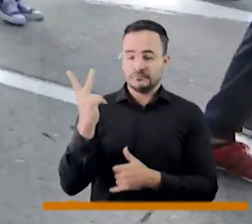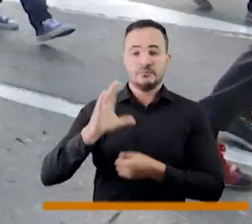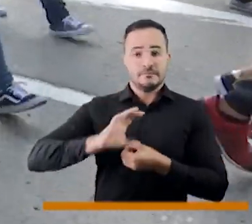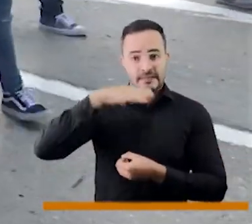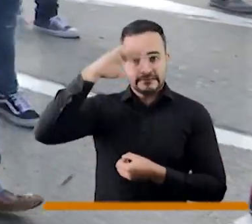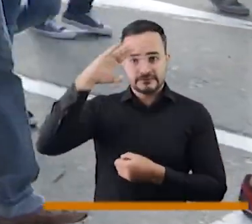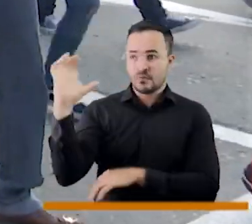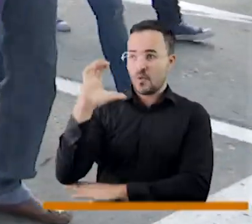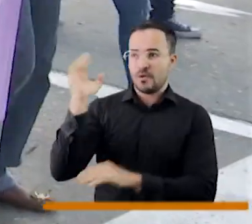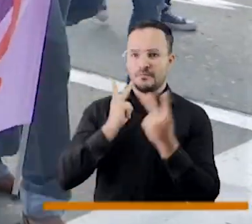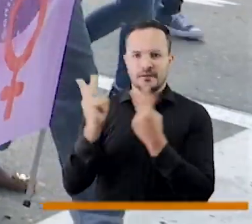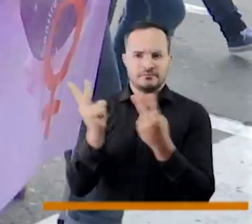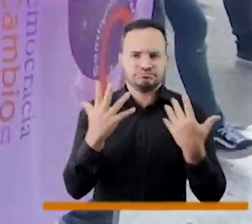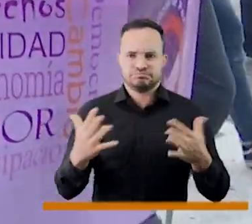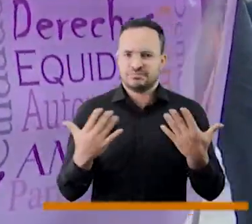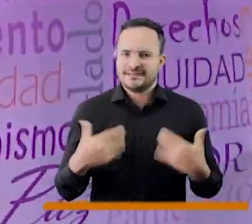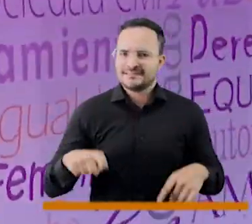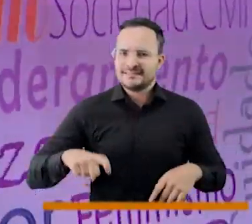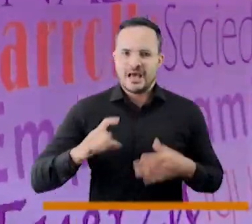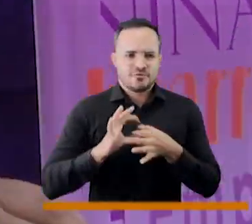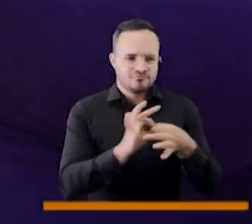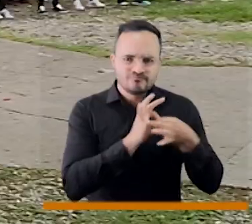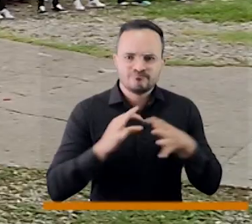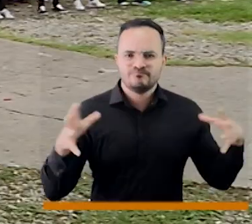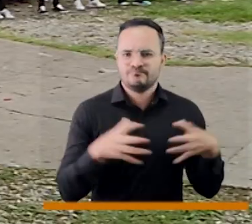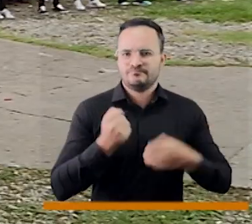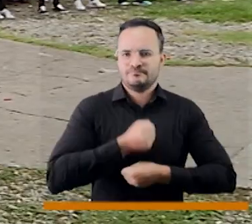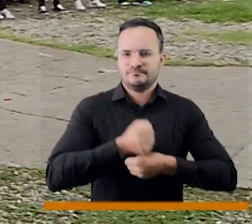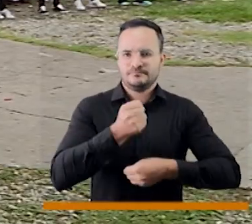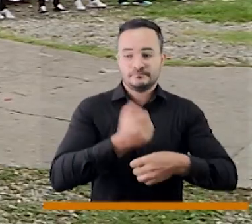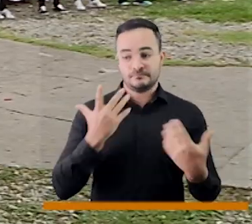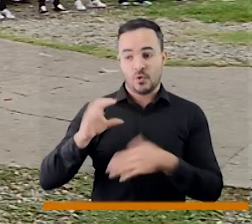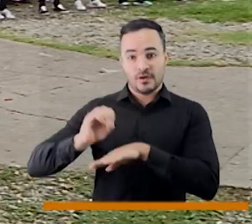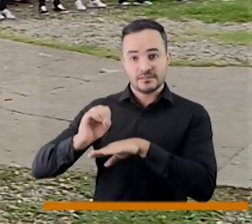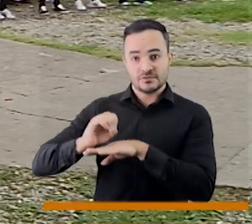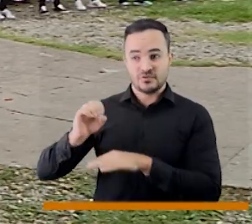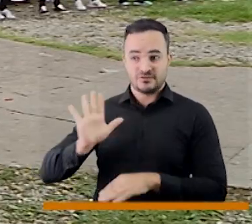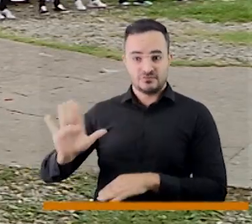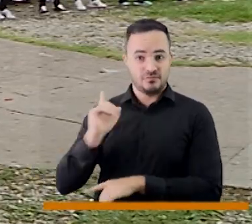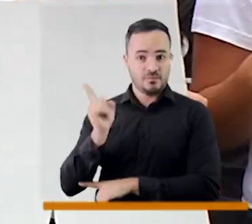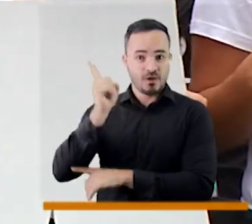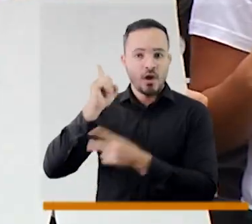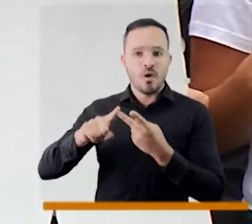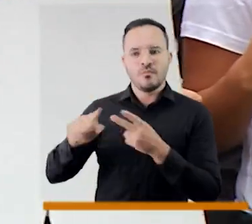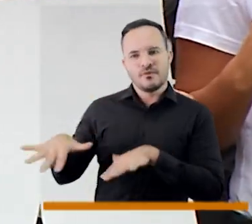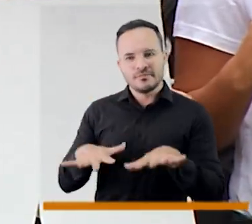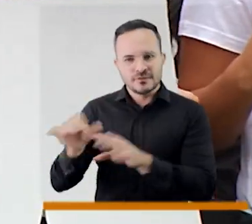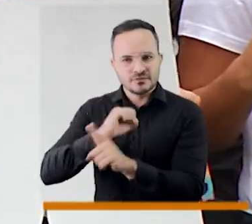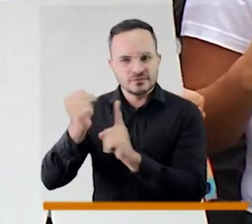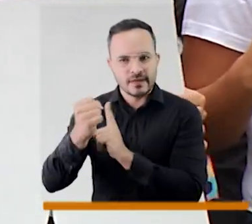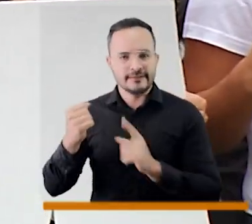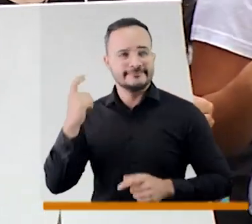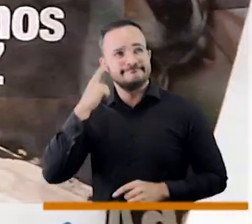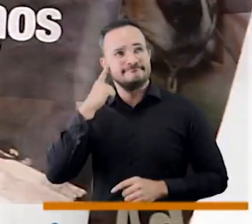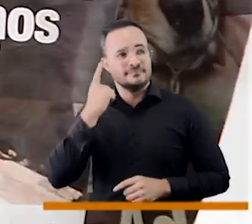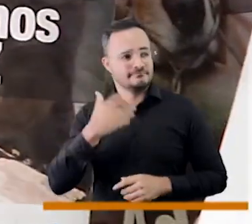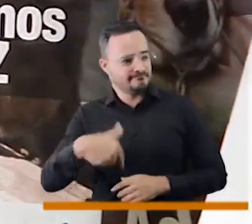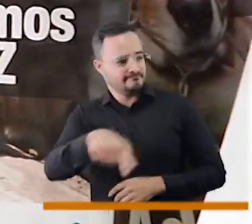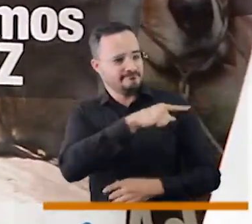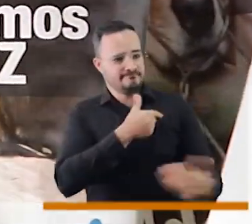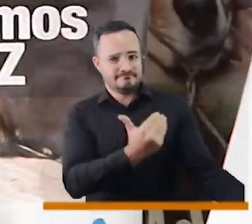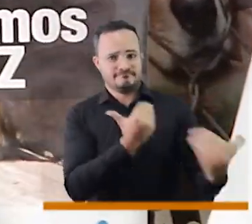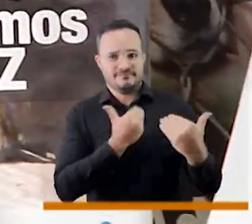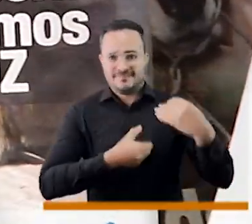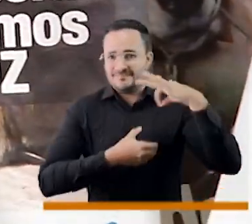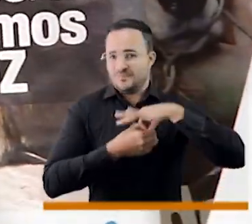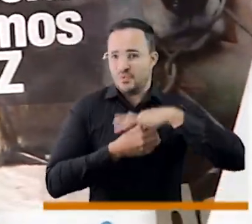del país demanda construir comunidad activa. Un desafío para las organizaciones políticas y los movimientos sociales que aspiran al favor del